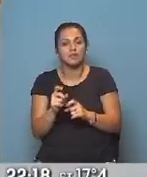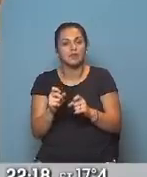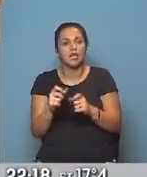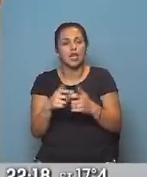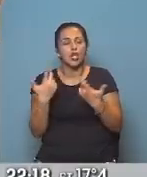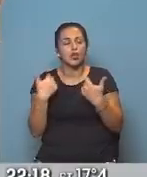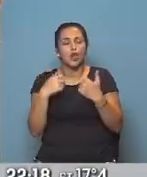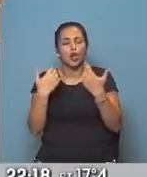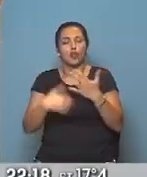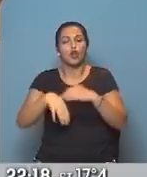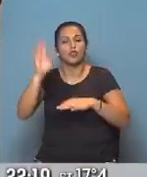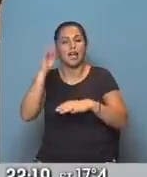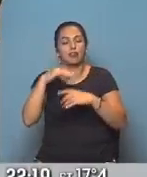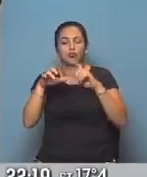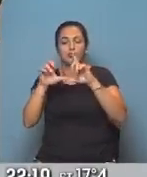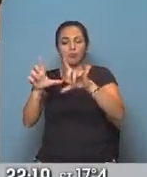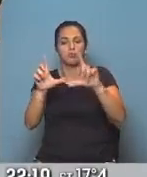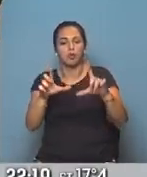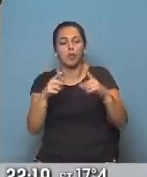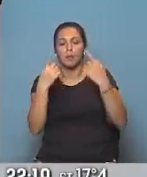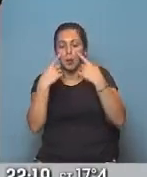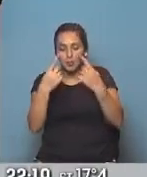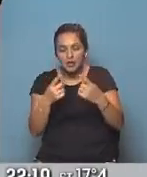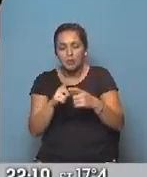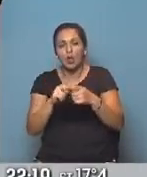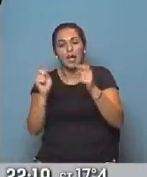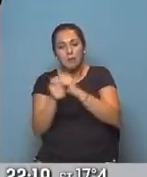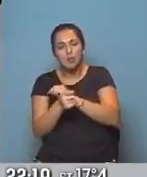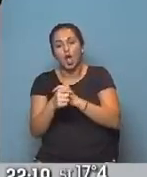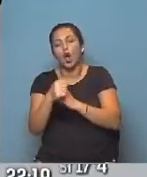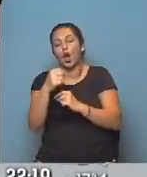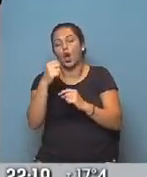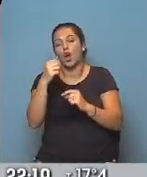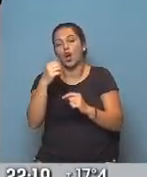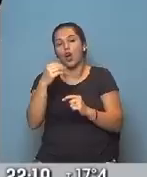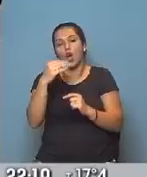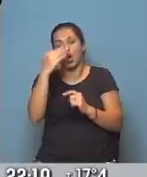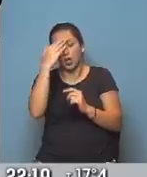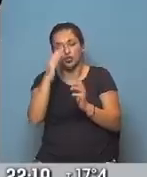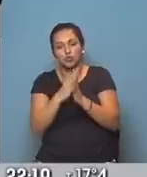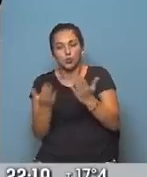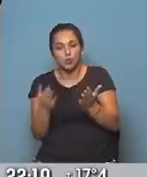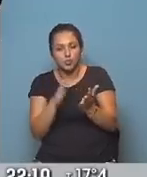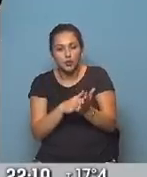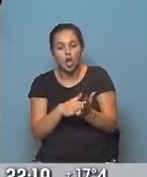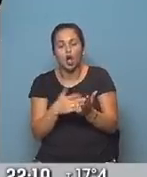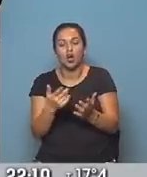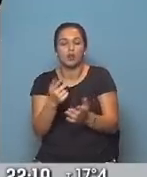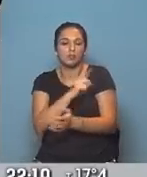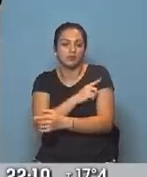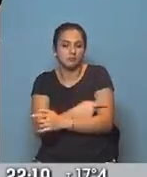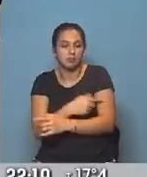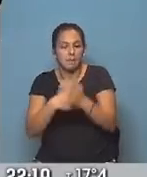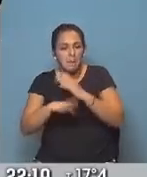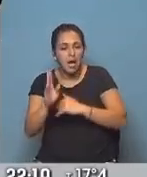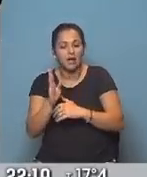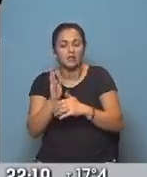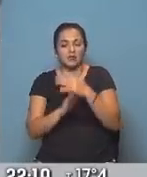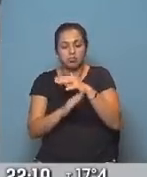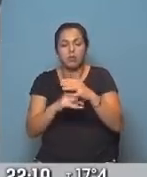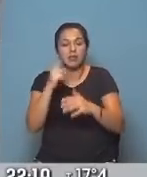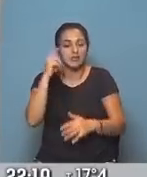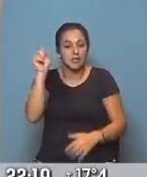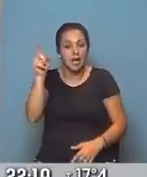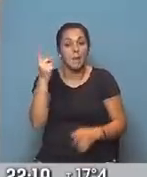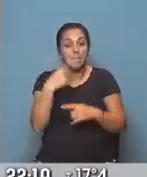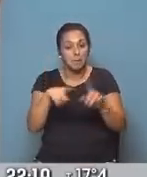Claro, ¿no? pero ya vimos que reformó la Constitución para reelegirse todas las veces que quiera, que es el líder más poderoso desde Mao, lo hablamos mucho. Entonces, digo, ahora, al